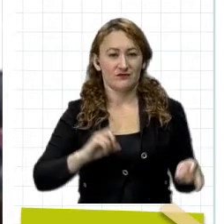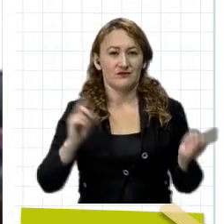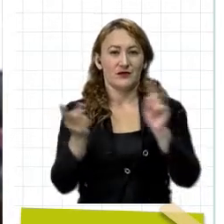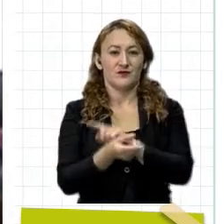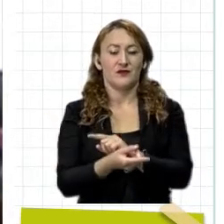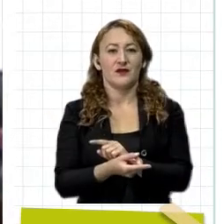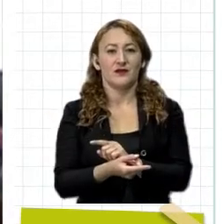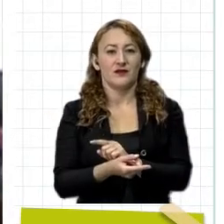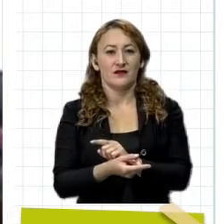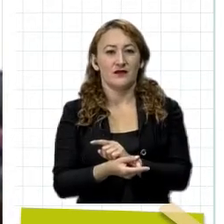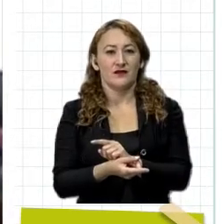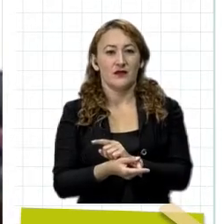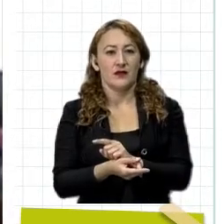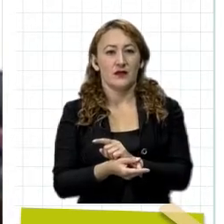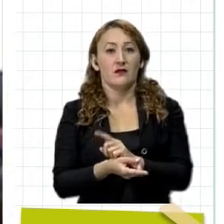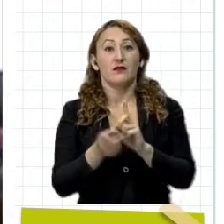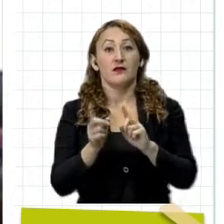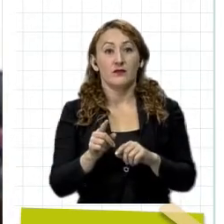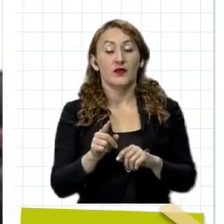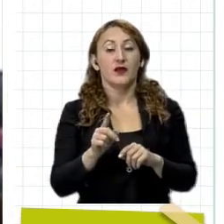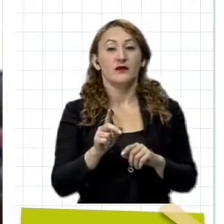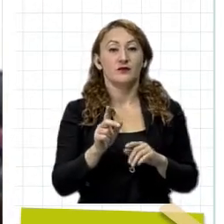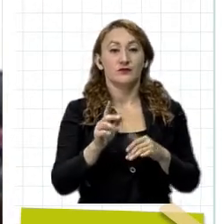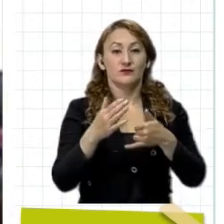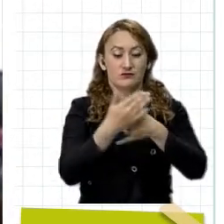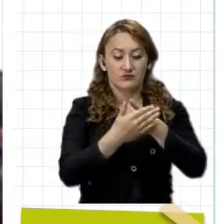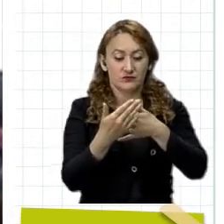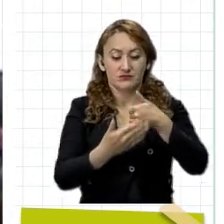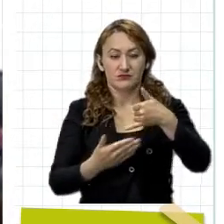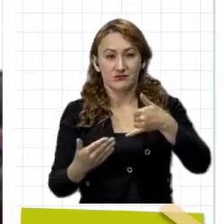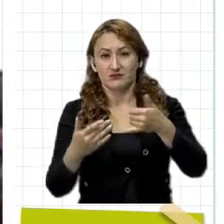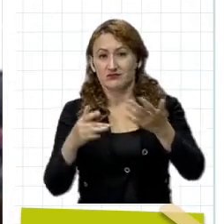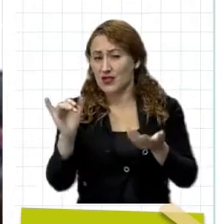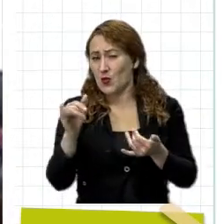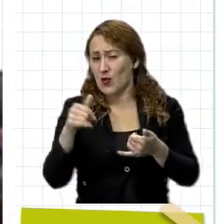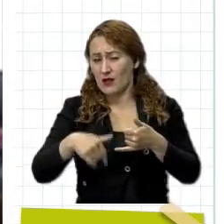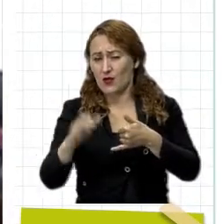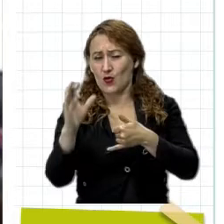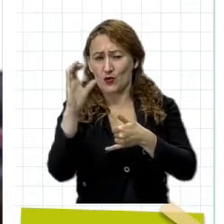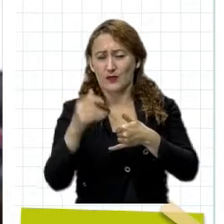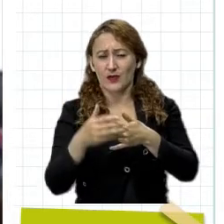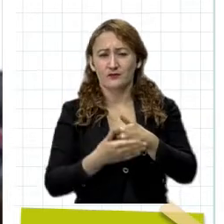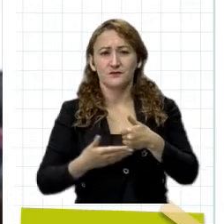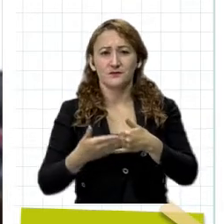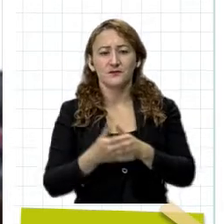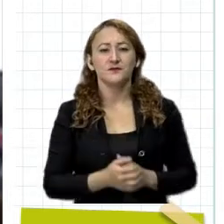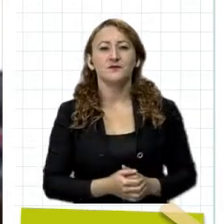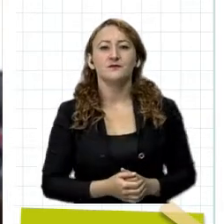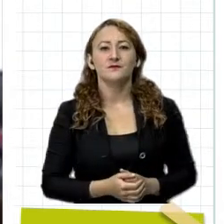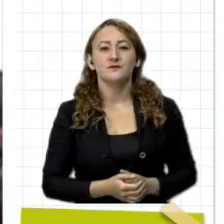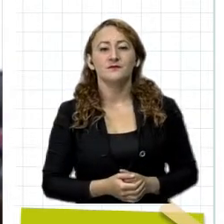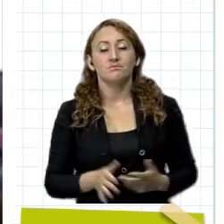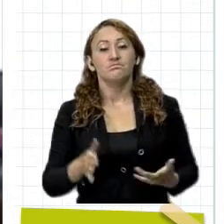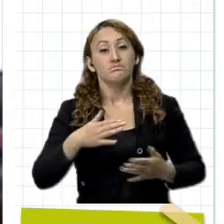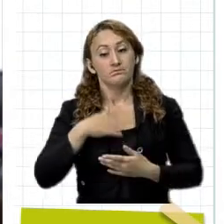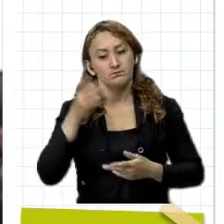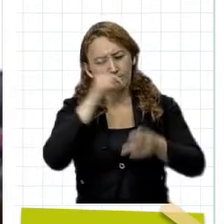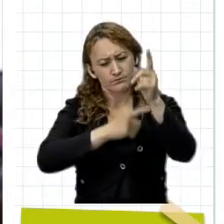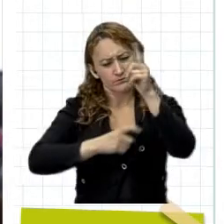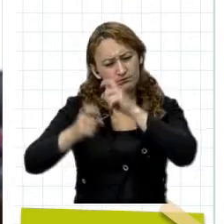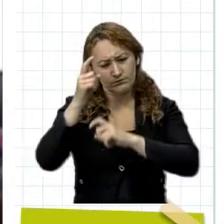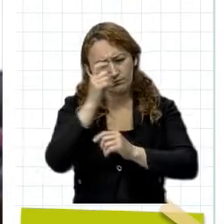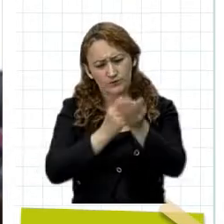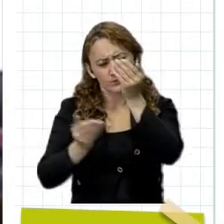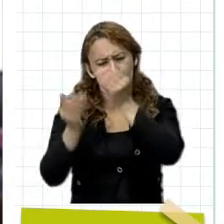otro, y entre una región y otra, como sabemos que también sucede en Colombia. Para anclar mis reflexiones en un análisis